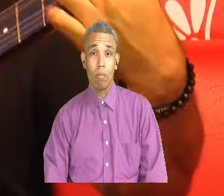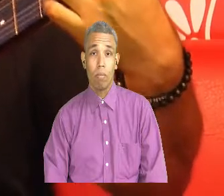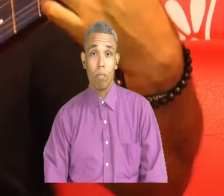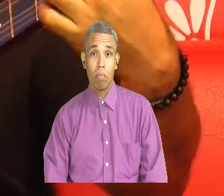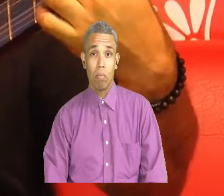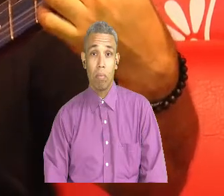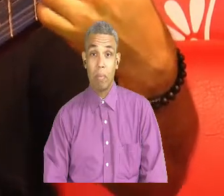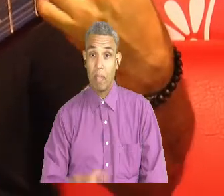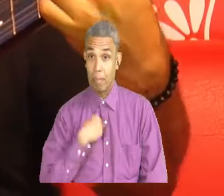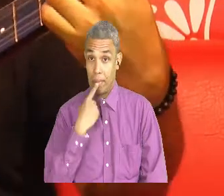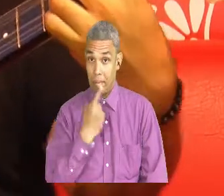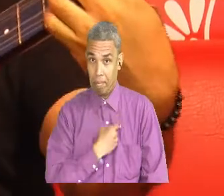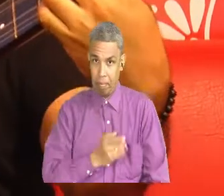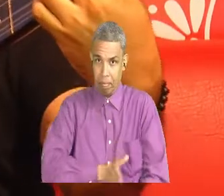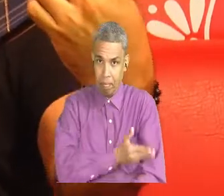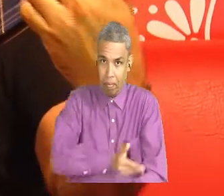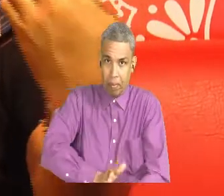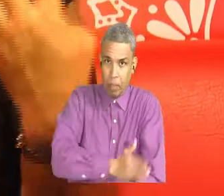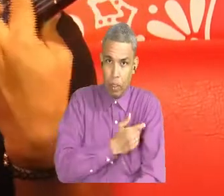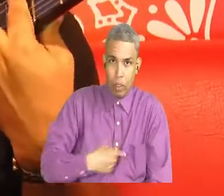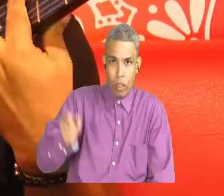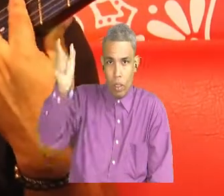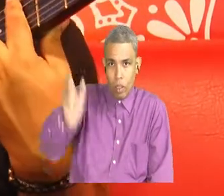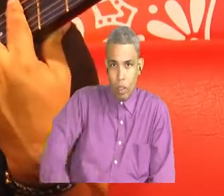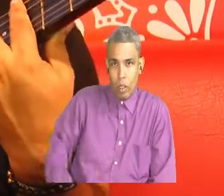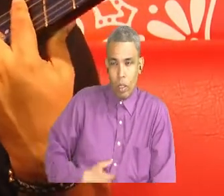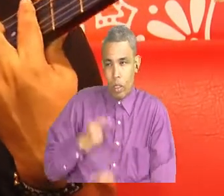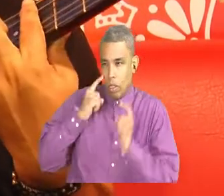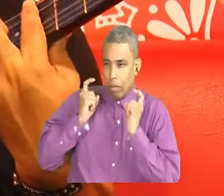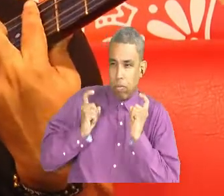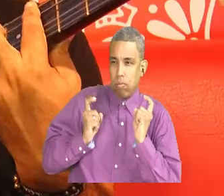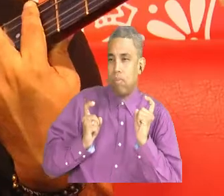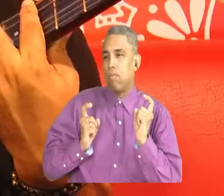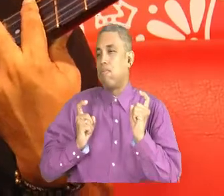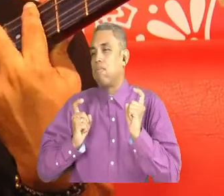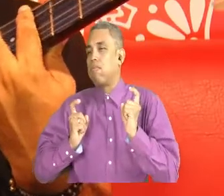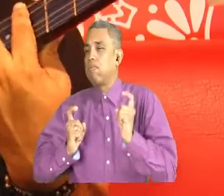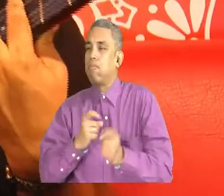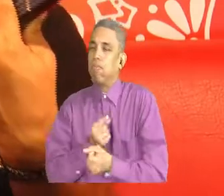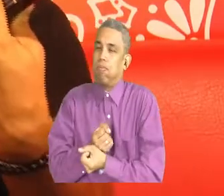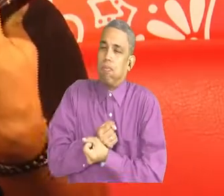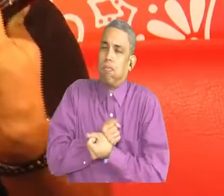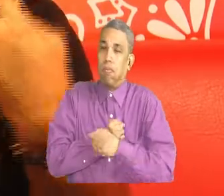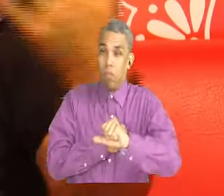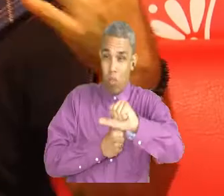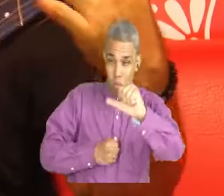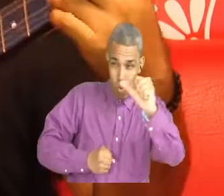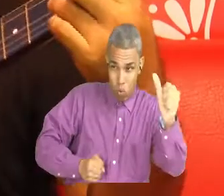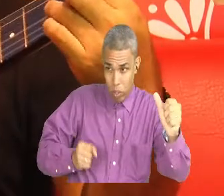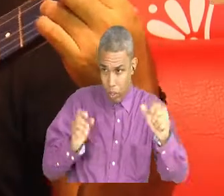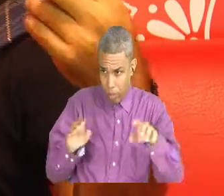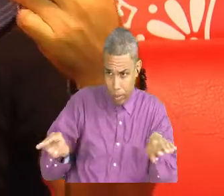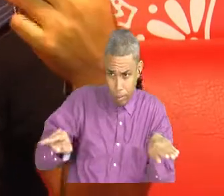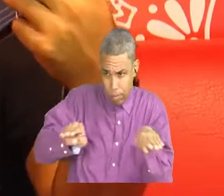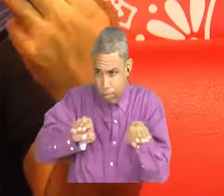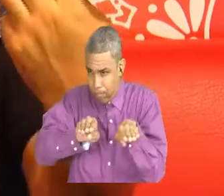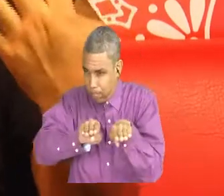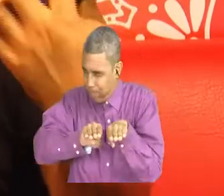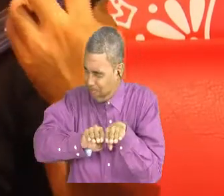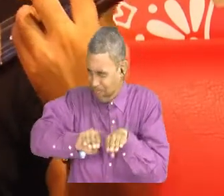puedo compararte, yo no he conocido a nadie en que te iguale. Eres la mejor